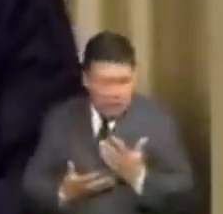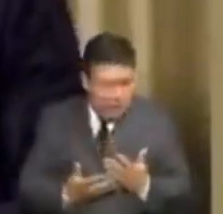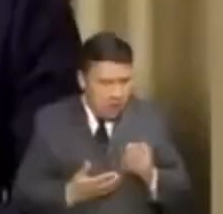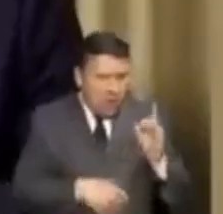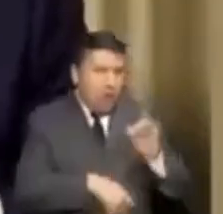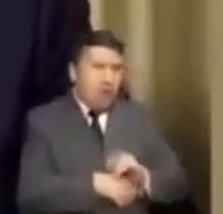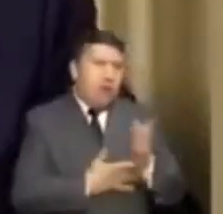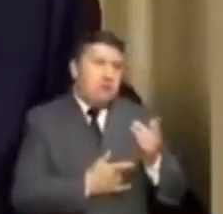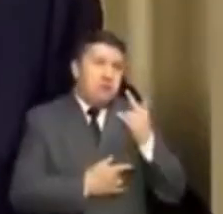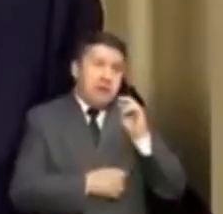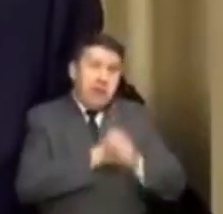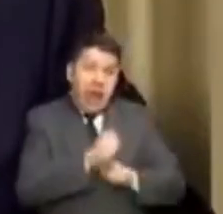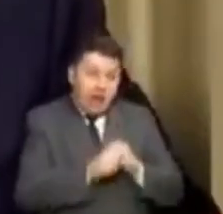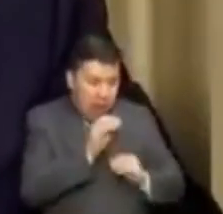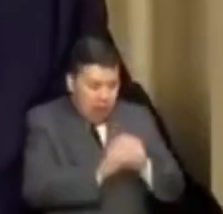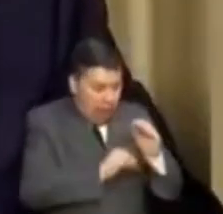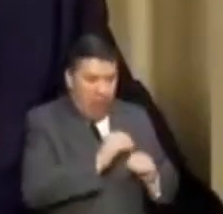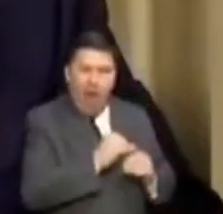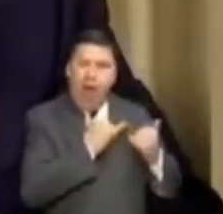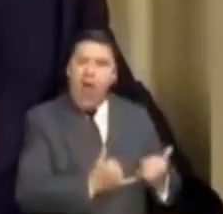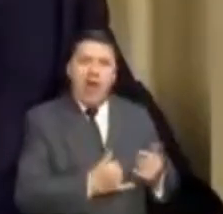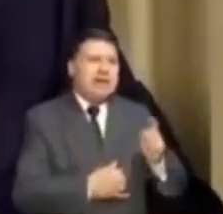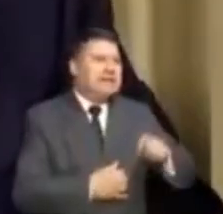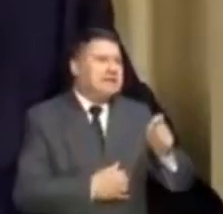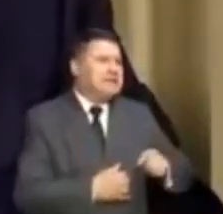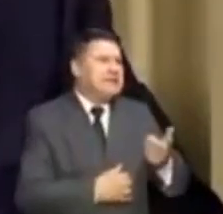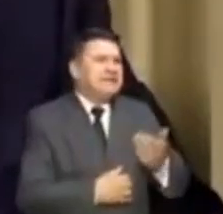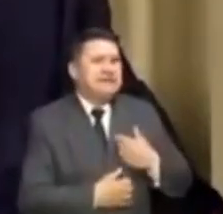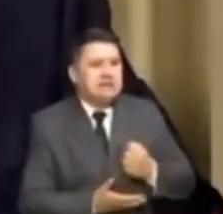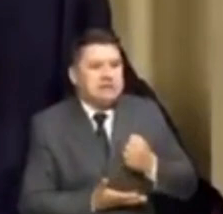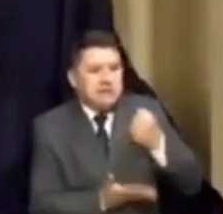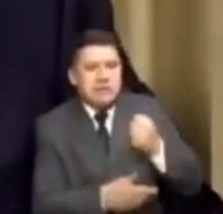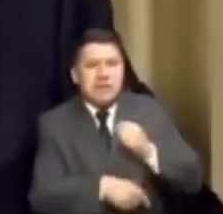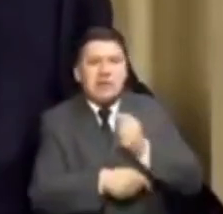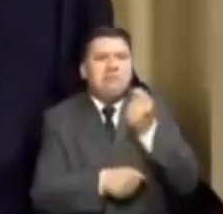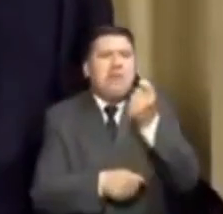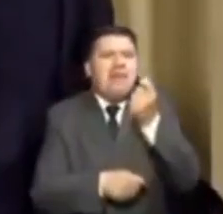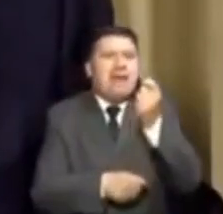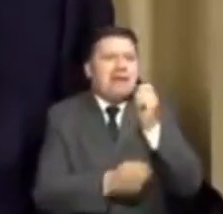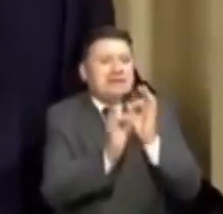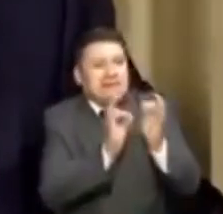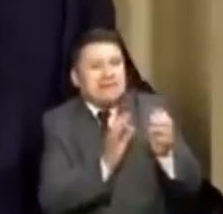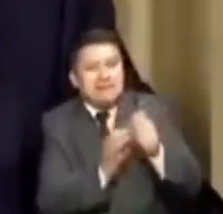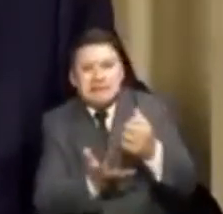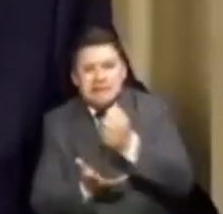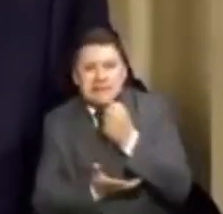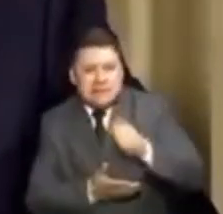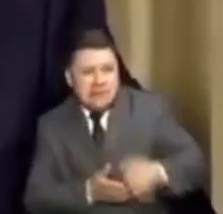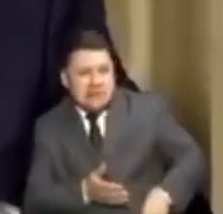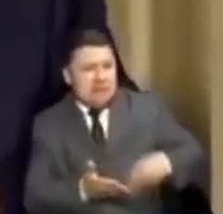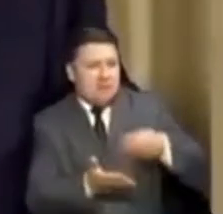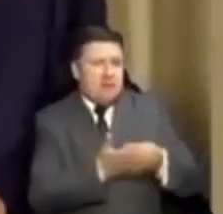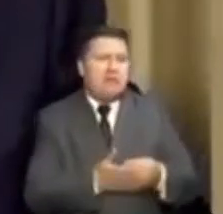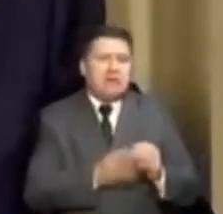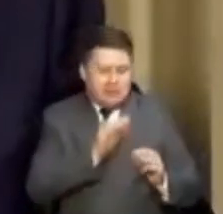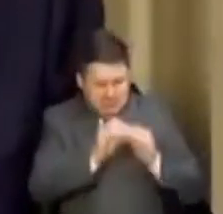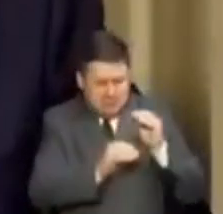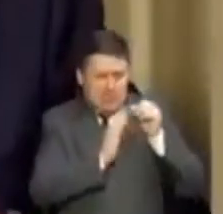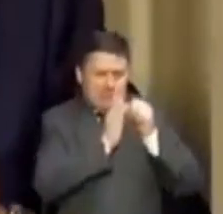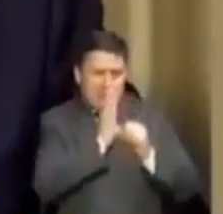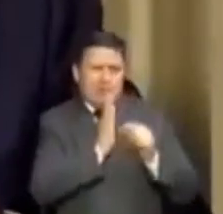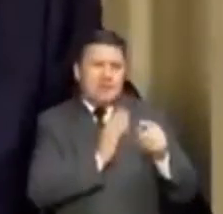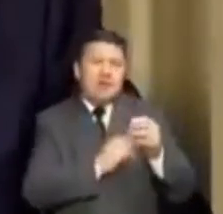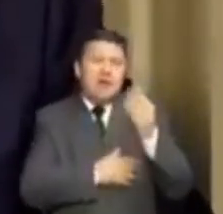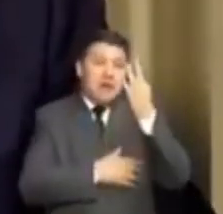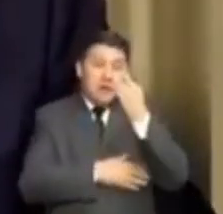el 28 de abril continuarán llegando estos mensajes de texto para que entonces estén todos pendientes.